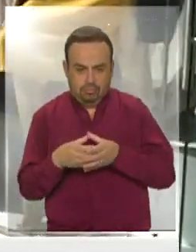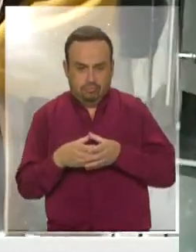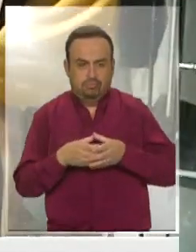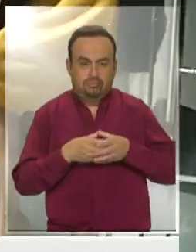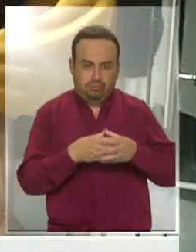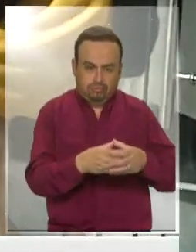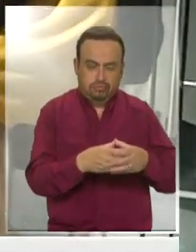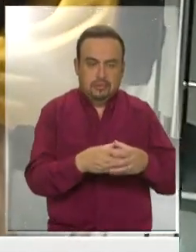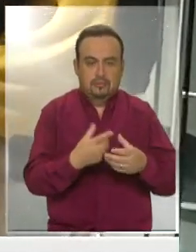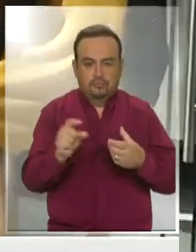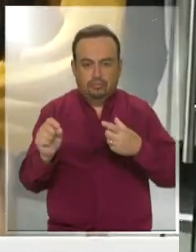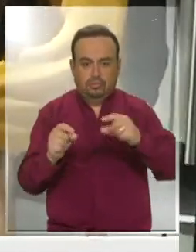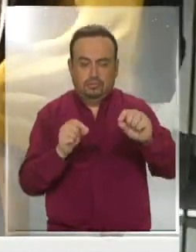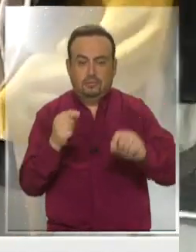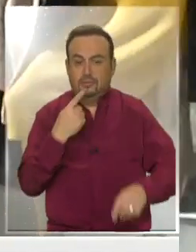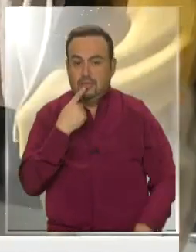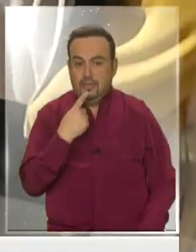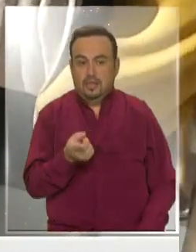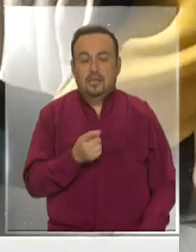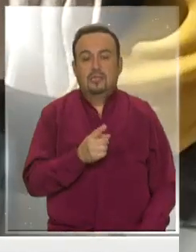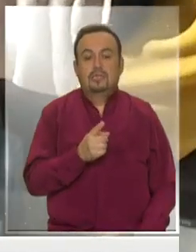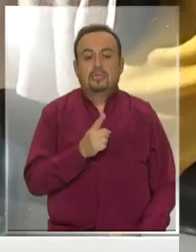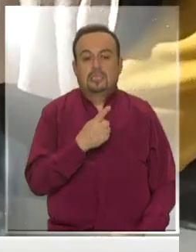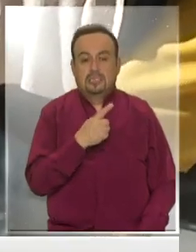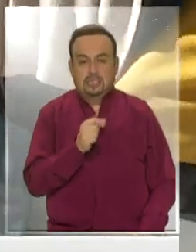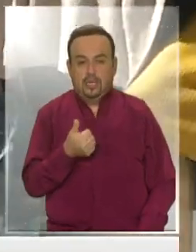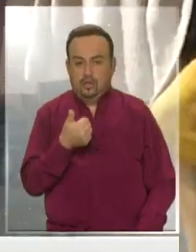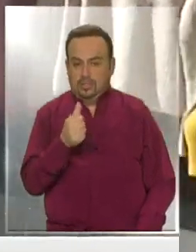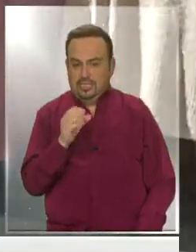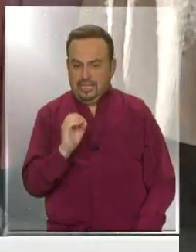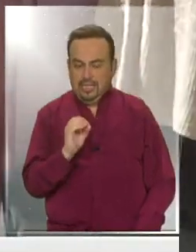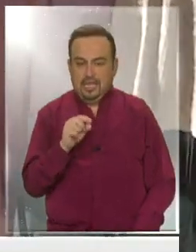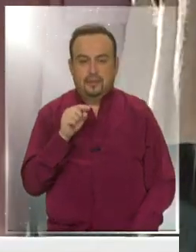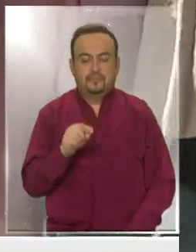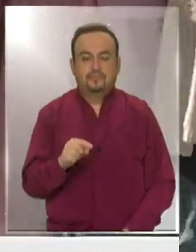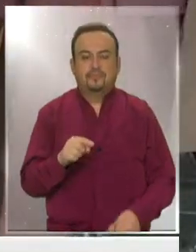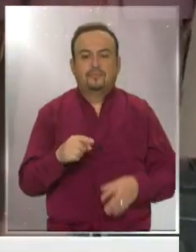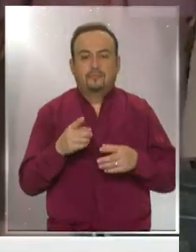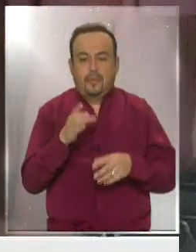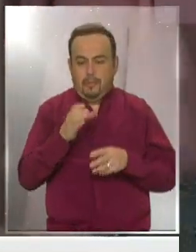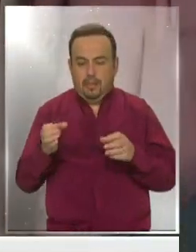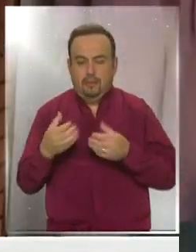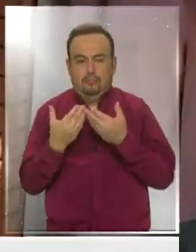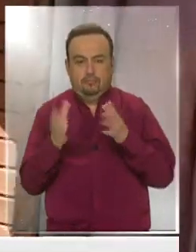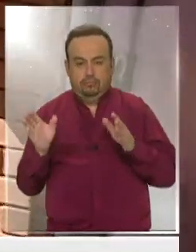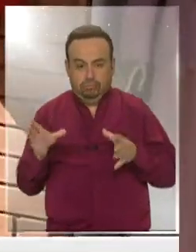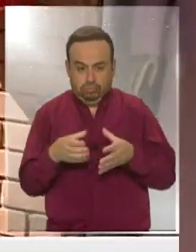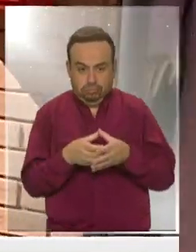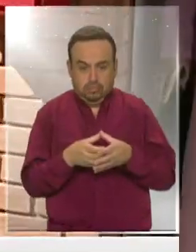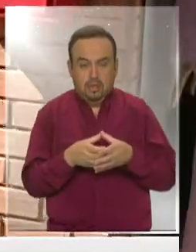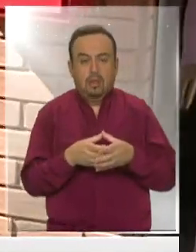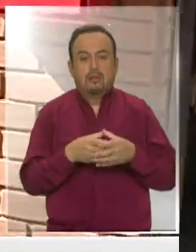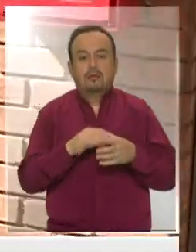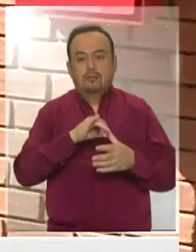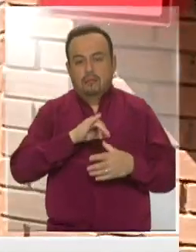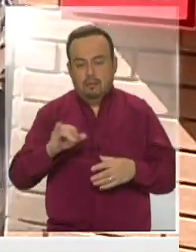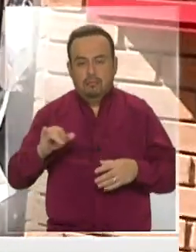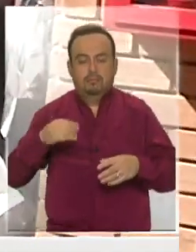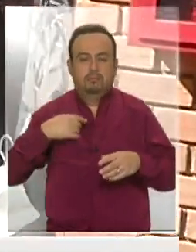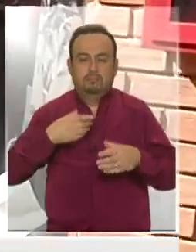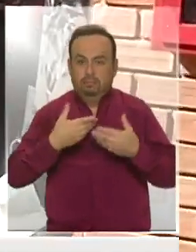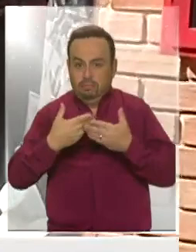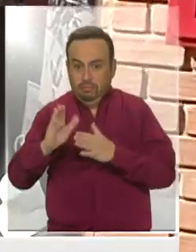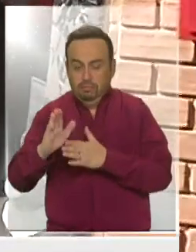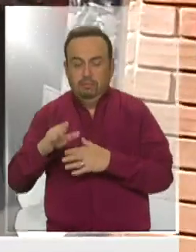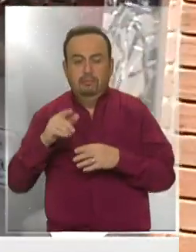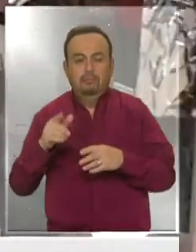de 160 que ha dicho la autoridad. Van a comenzar parcialmente a abrir sus puertas para, por supuesto, poder funcionar. Eso